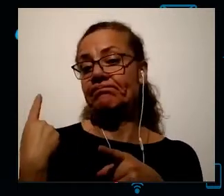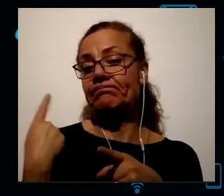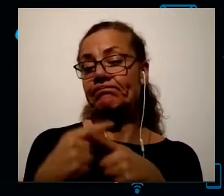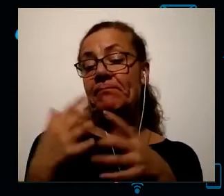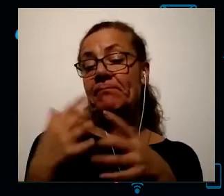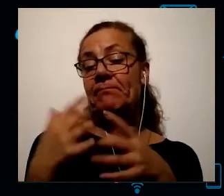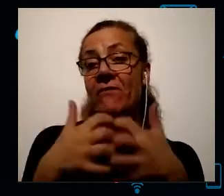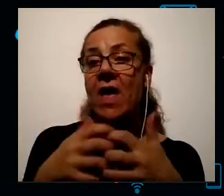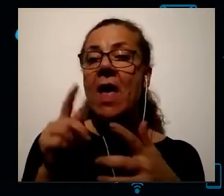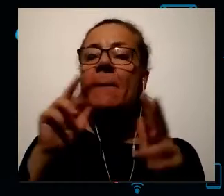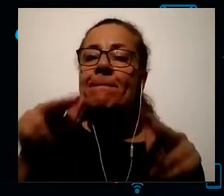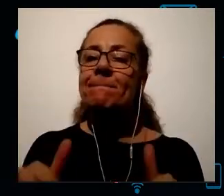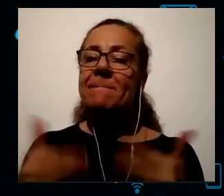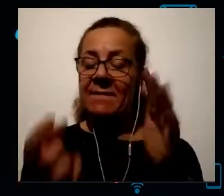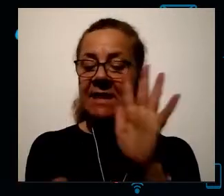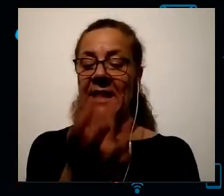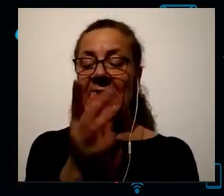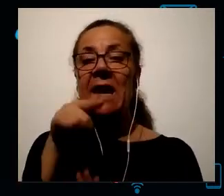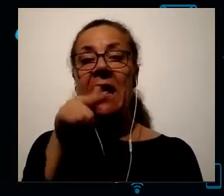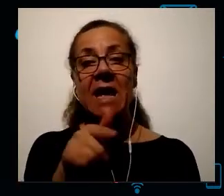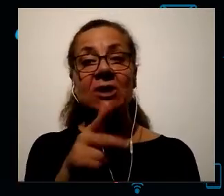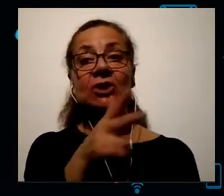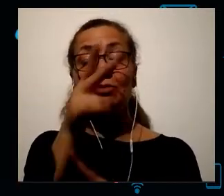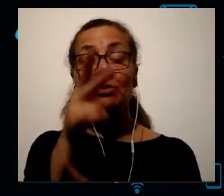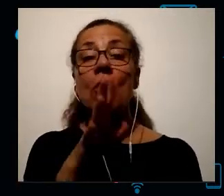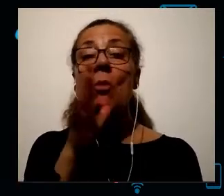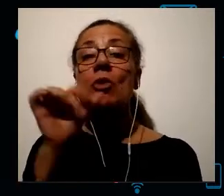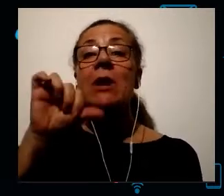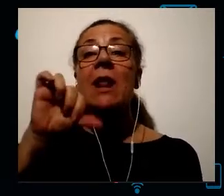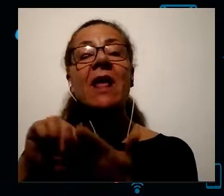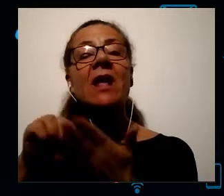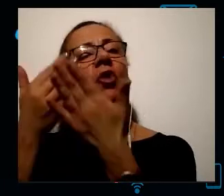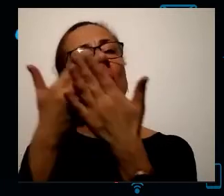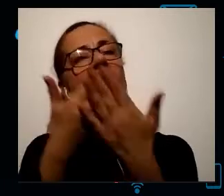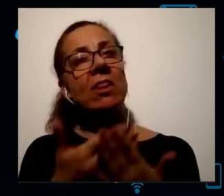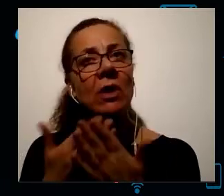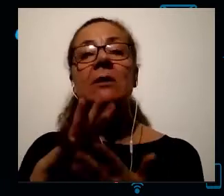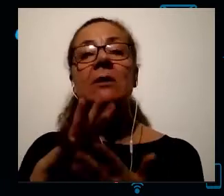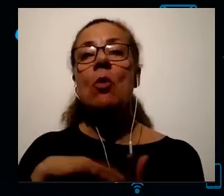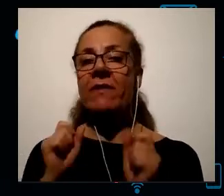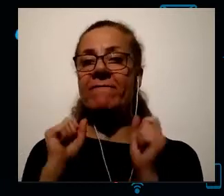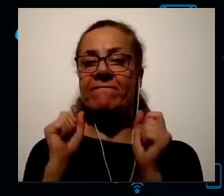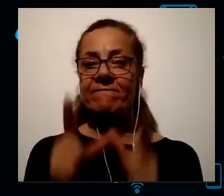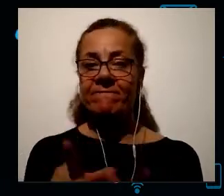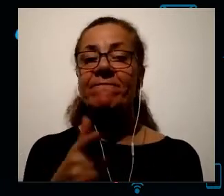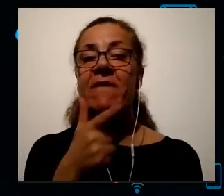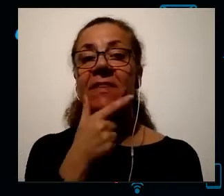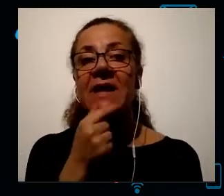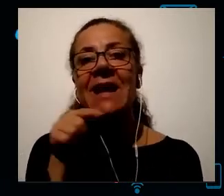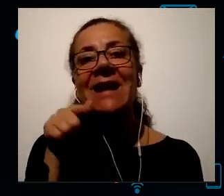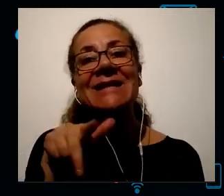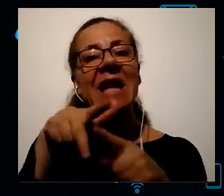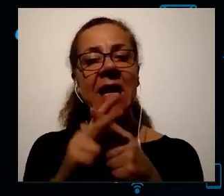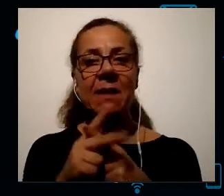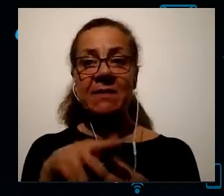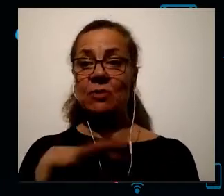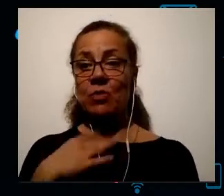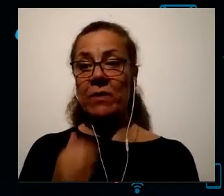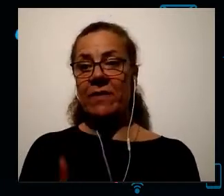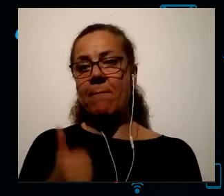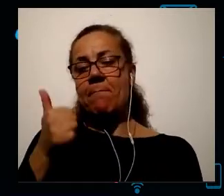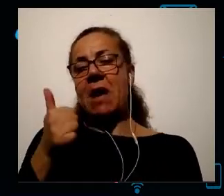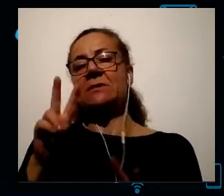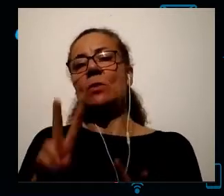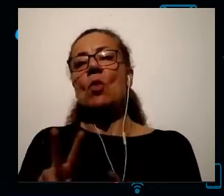le permiten crear esos contenidos a través de los centros educativos pueden facilitar el acceso a estas herramientas quizá más sofisticadas a